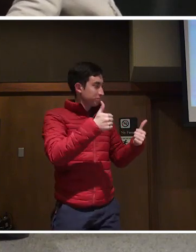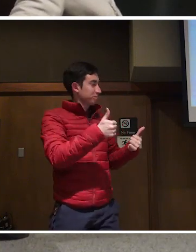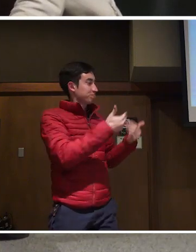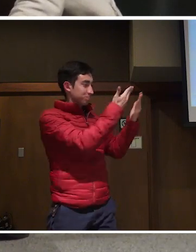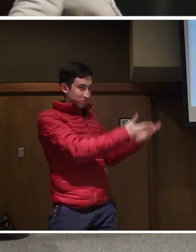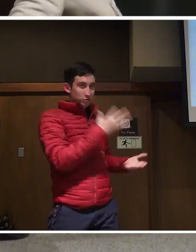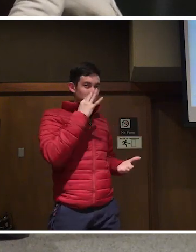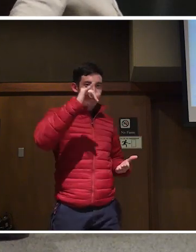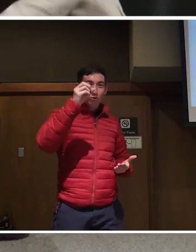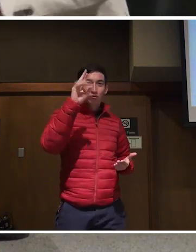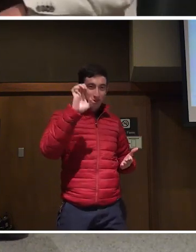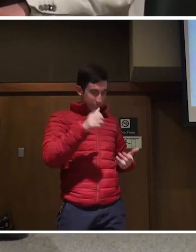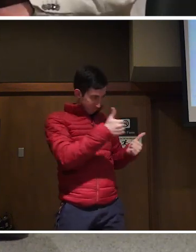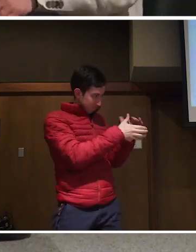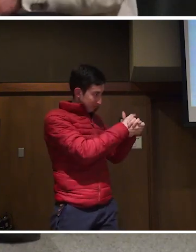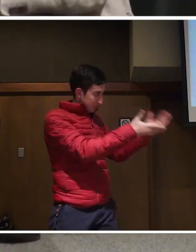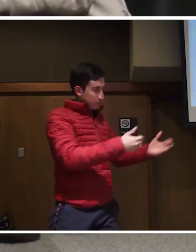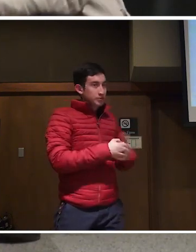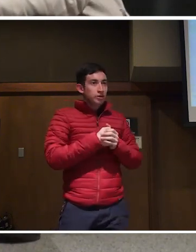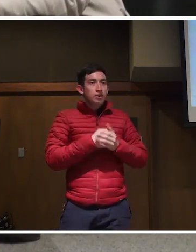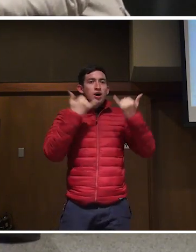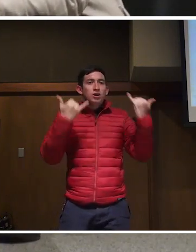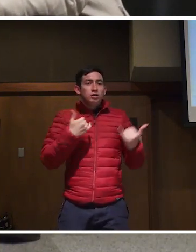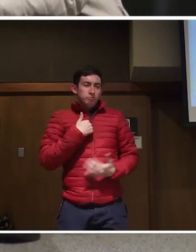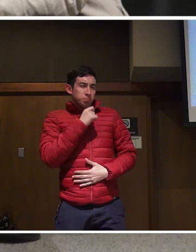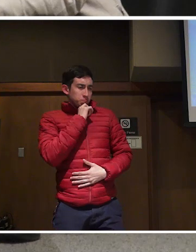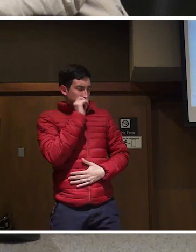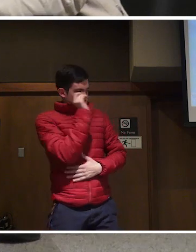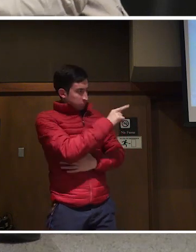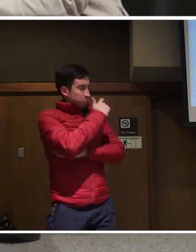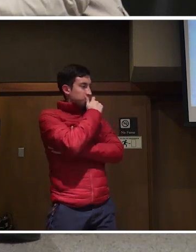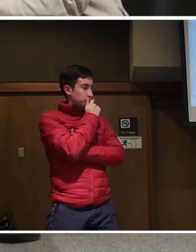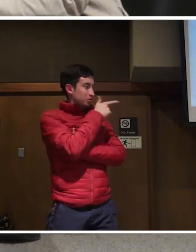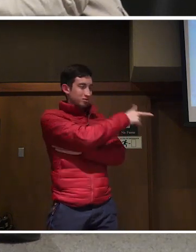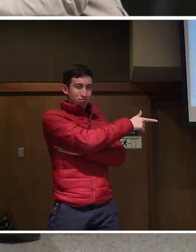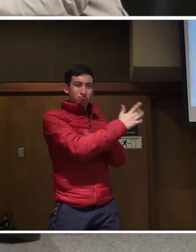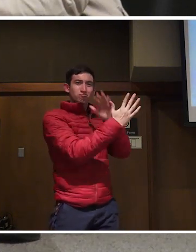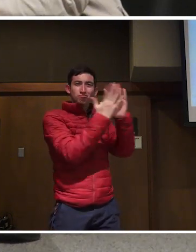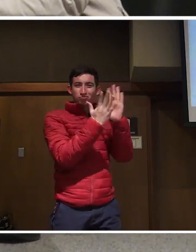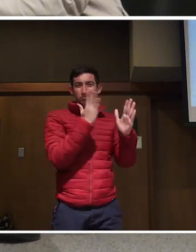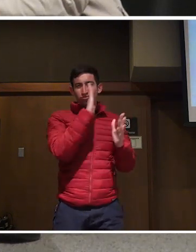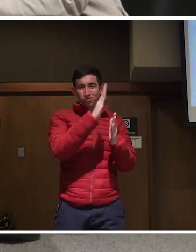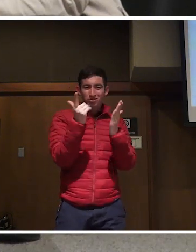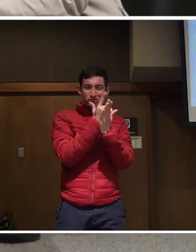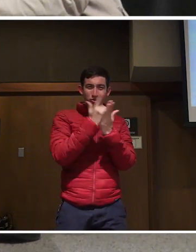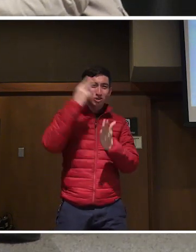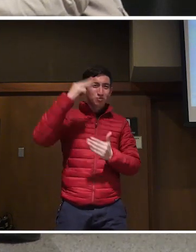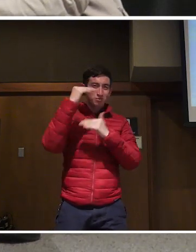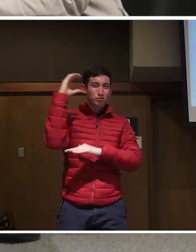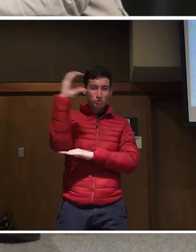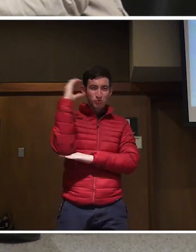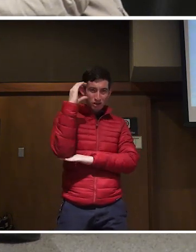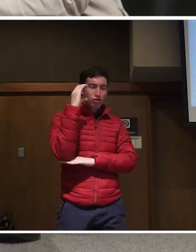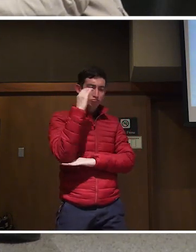Muy buenas tardes a todos, esperamos que estén muy bien, bienvenido Jorge, y quiero preguntarle,